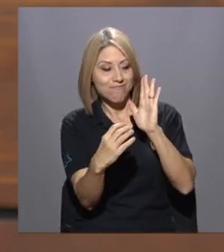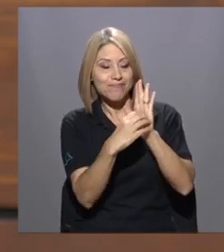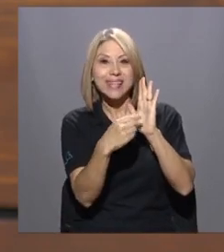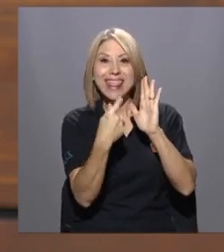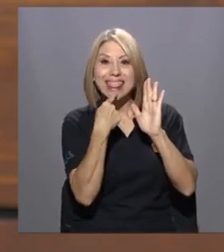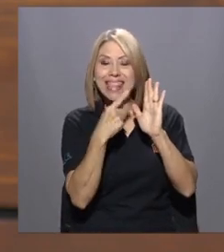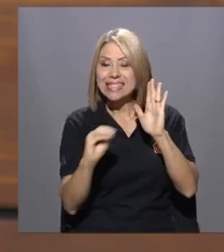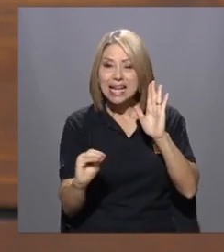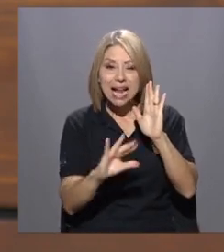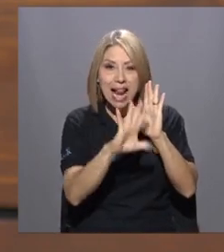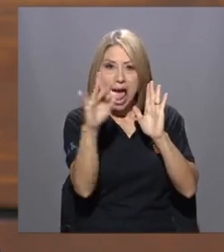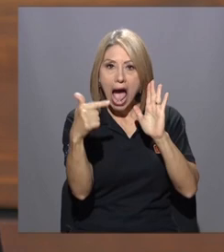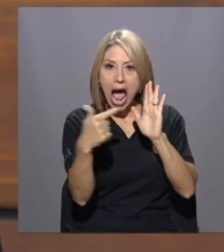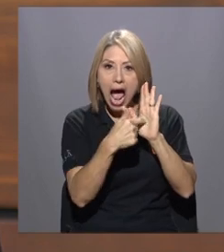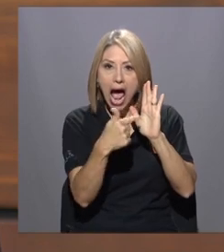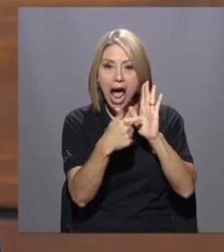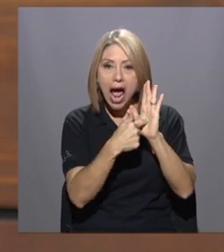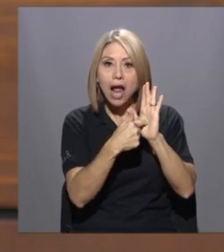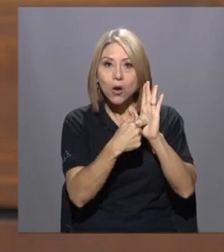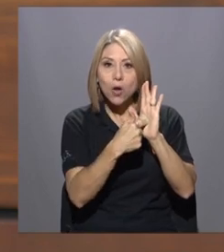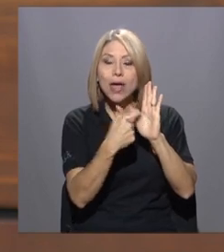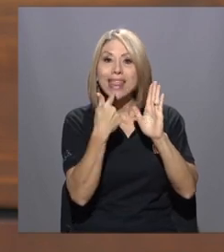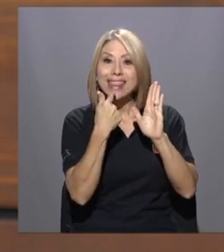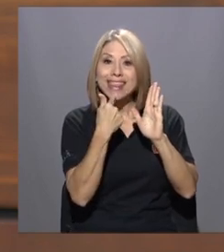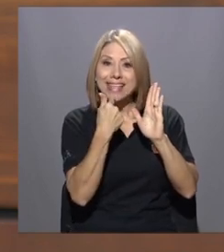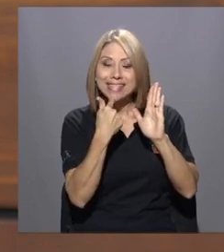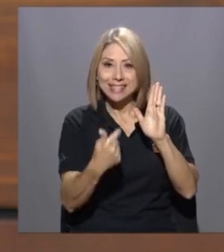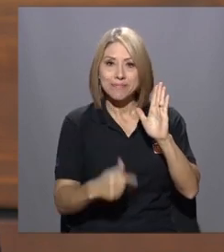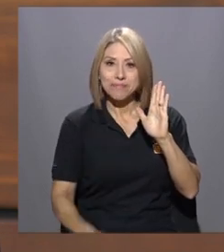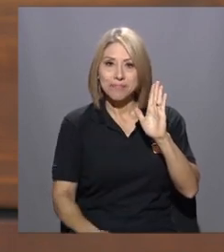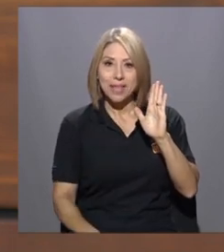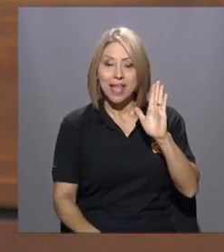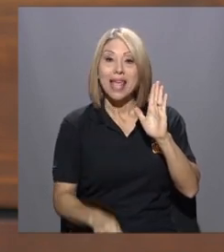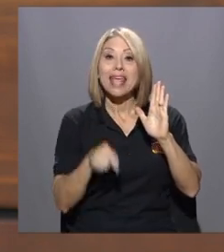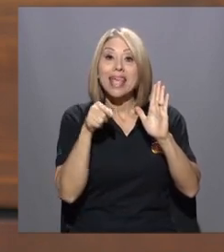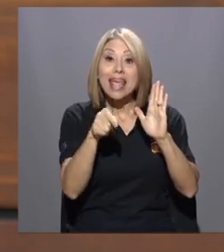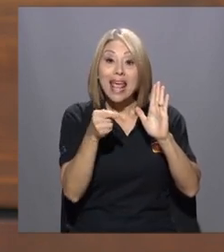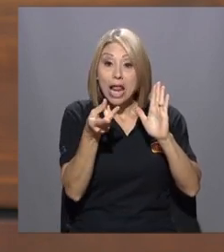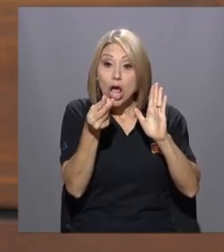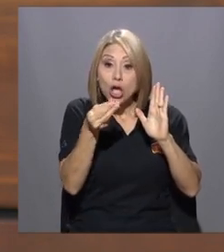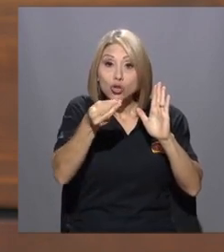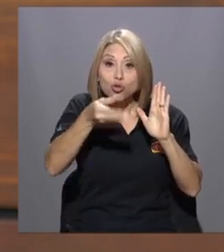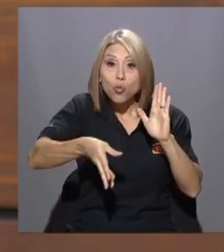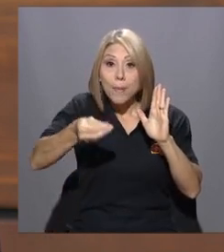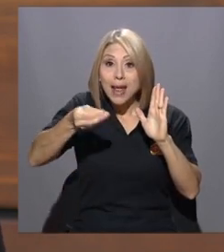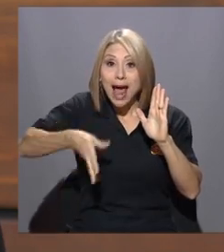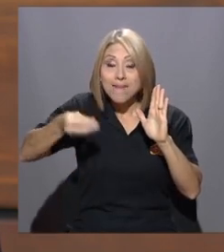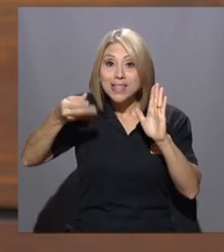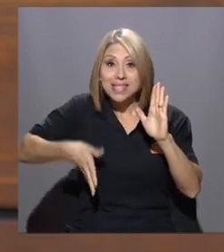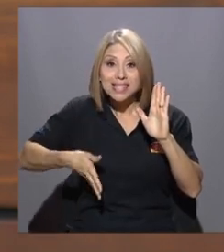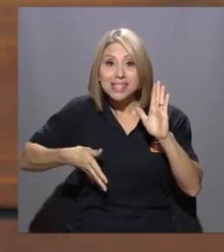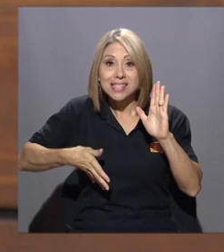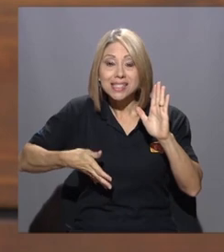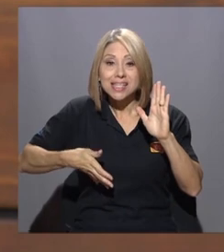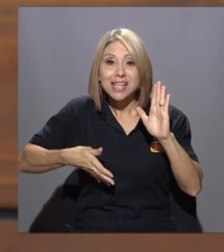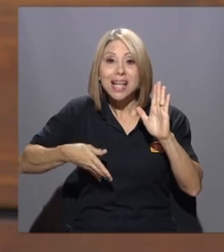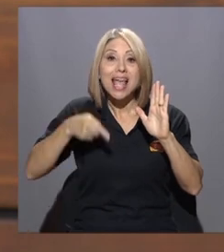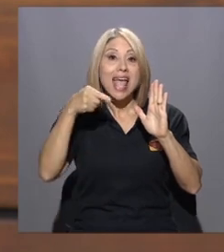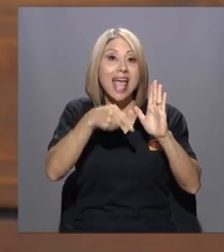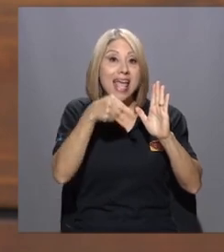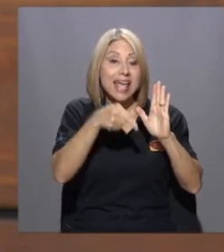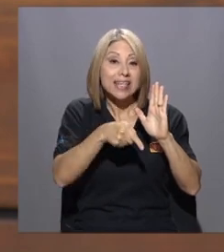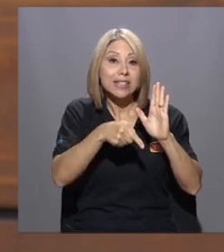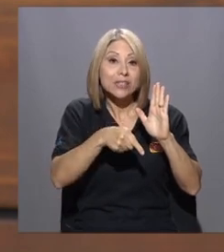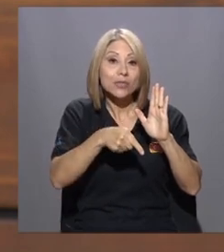con absoluta claridad que en lo que respecta a los superávits están